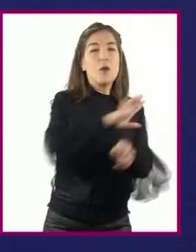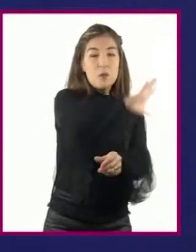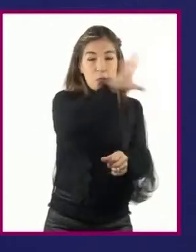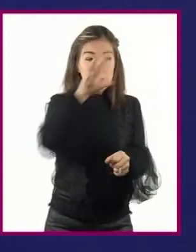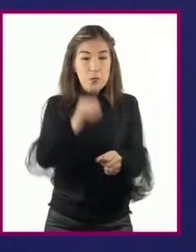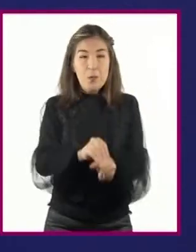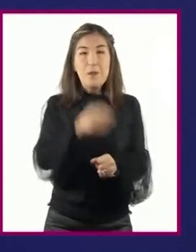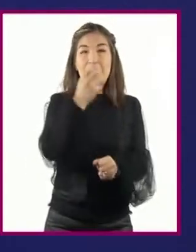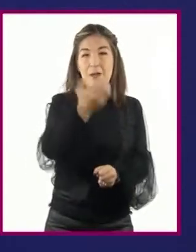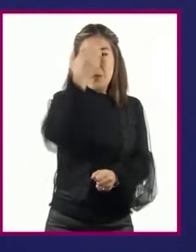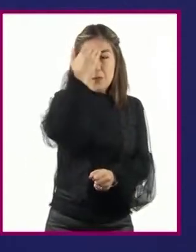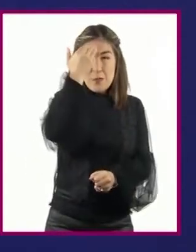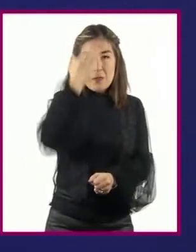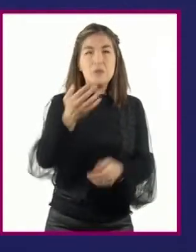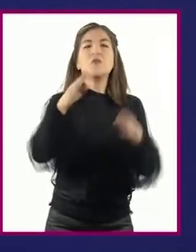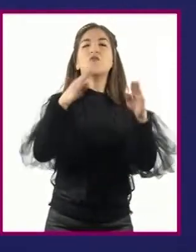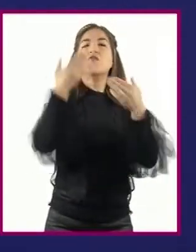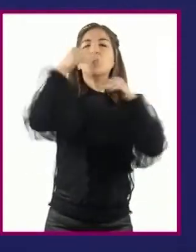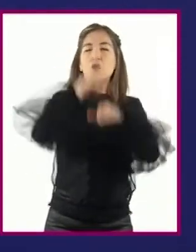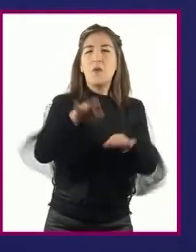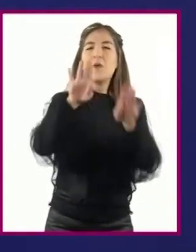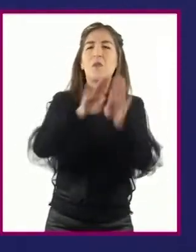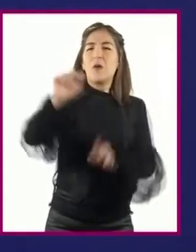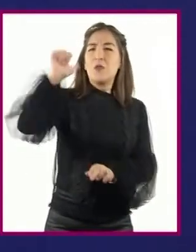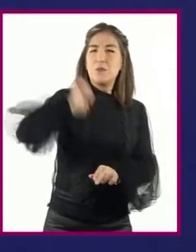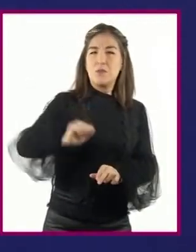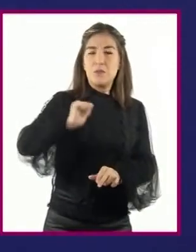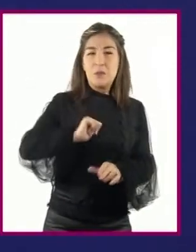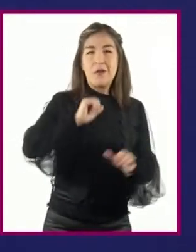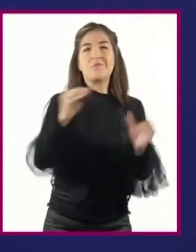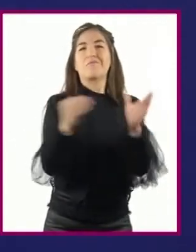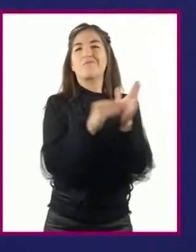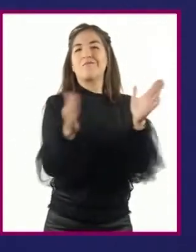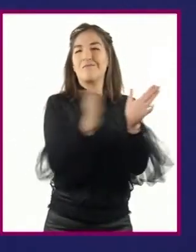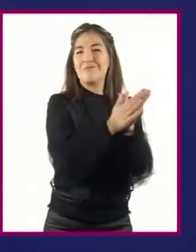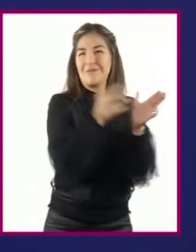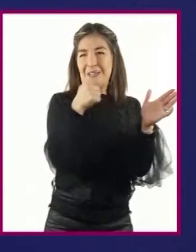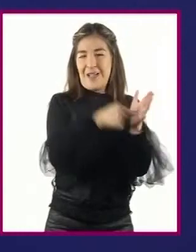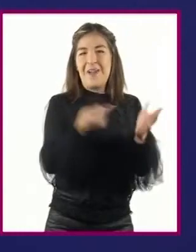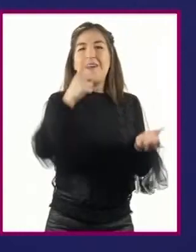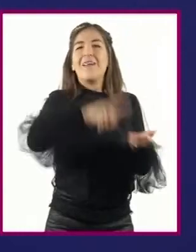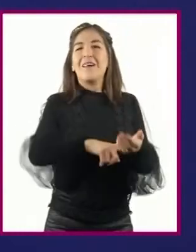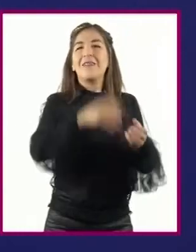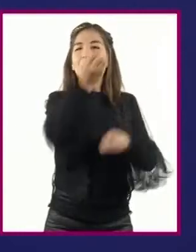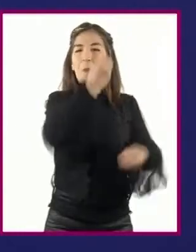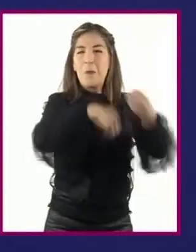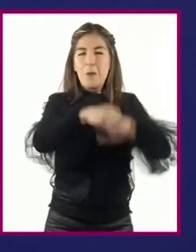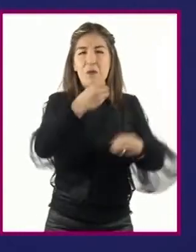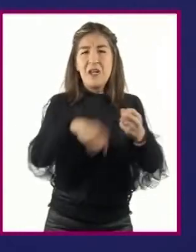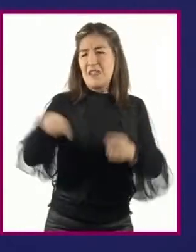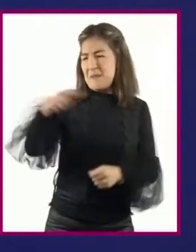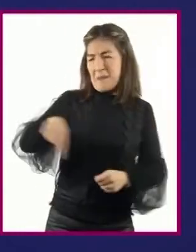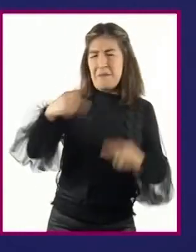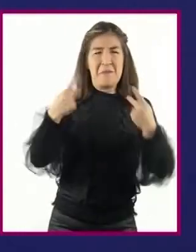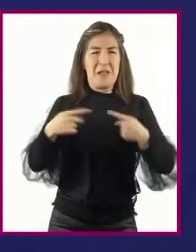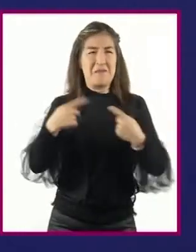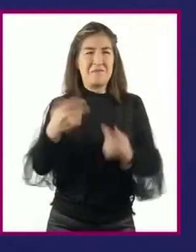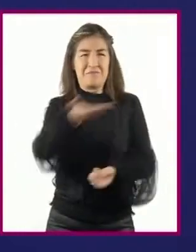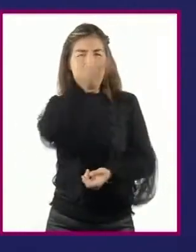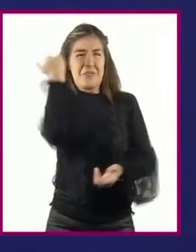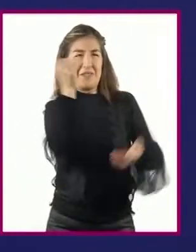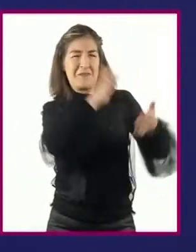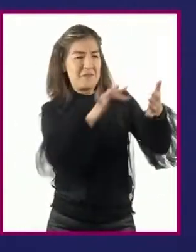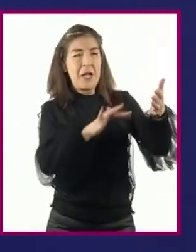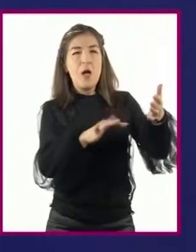conocimiento sobre los clásicos y lo plasman en sus obras. Y aunque la gente no supiera leer, al mirar